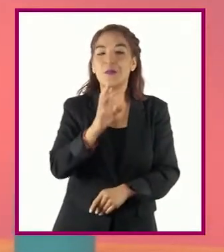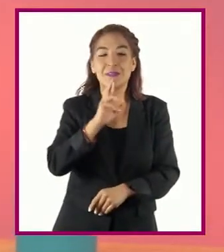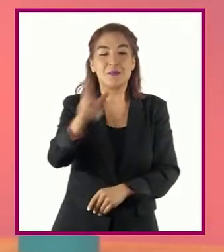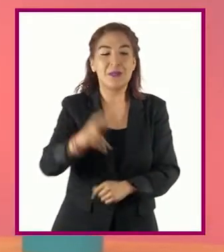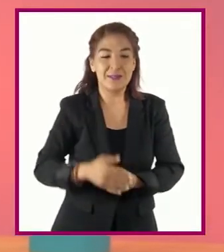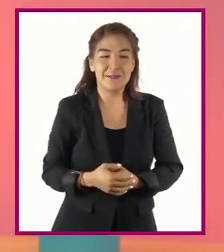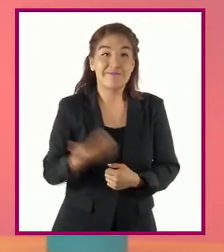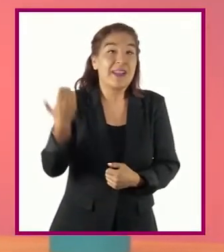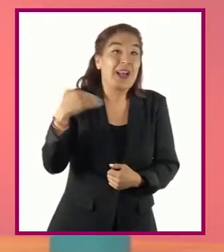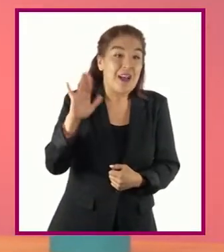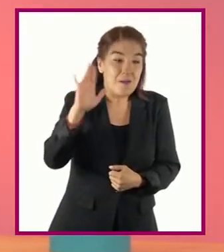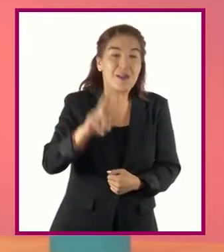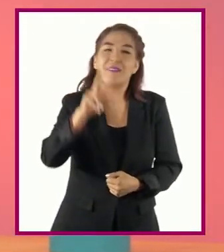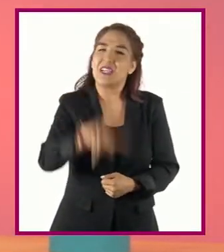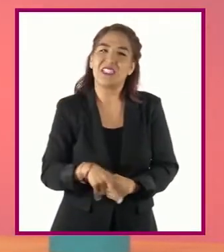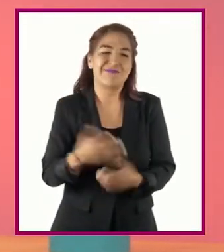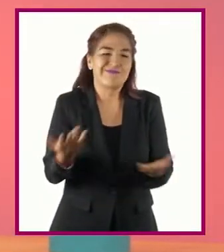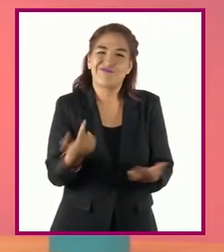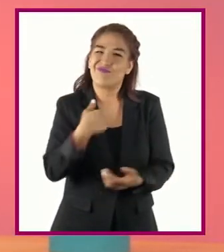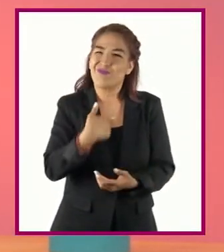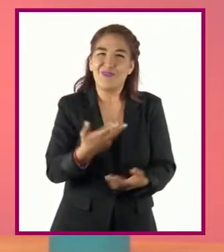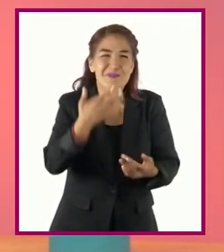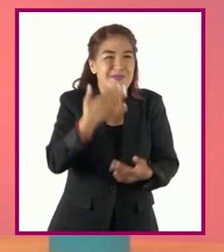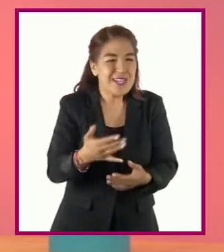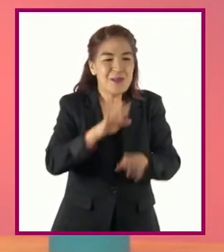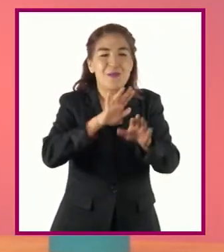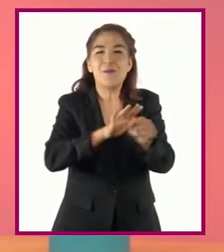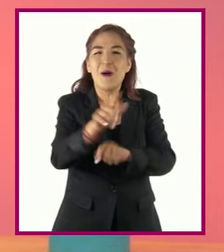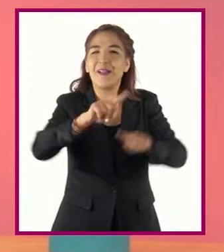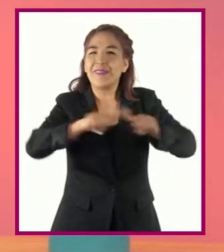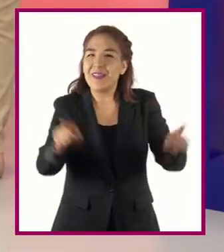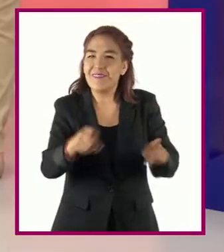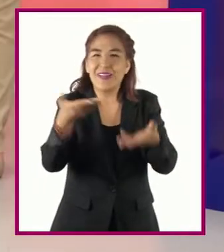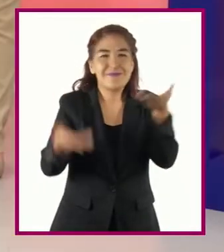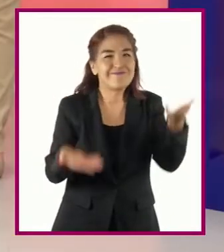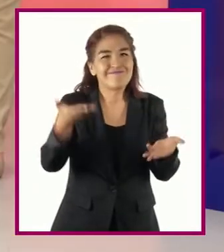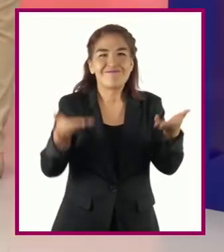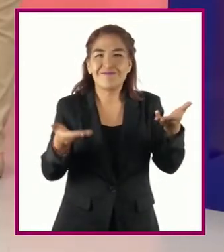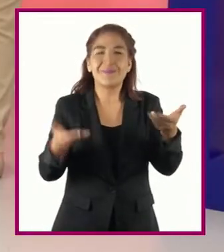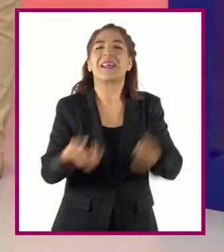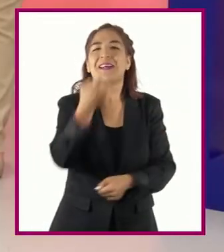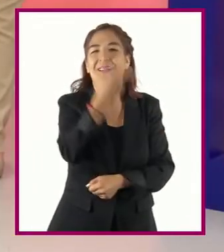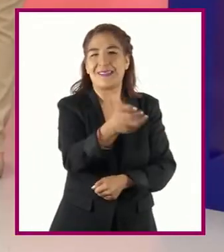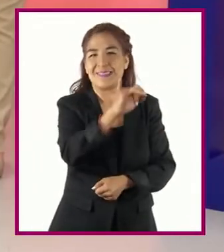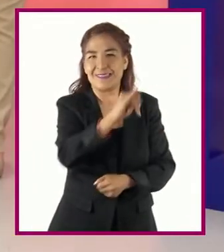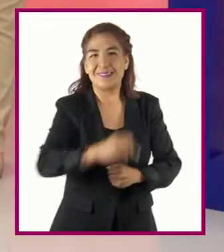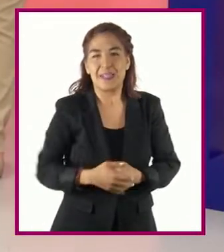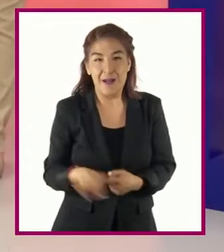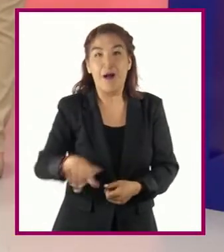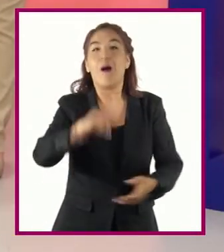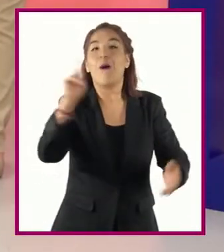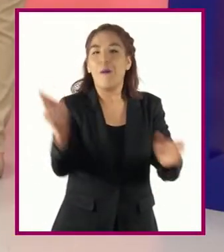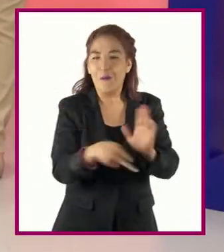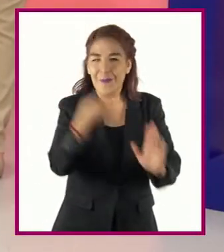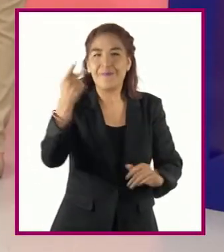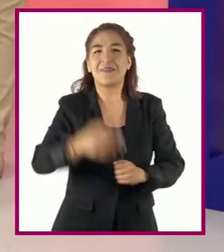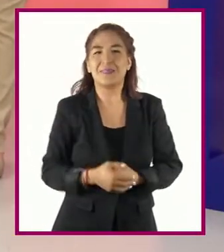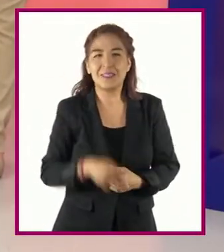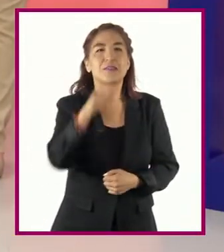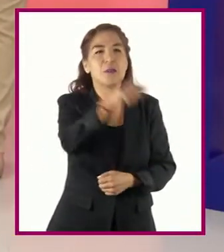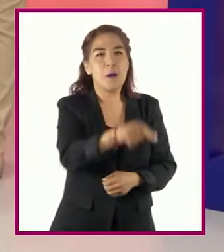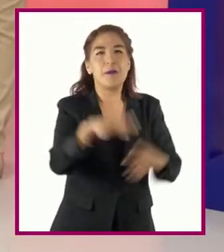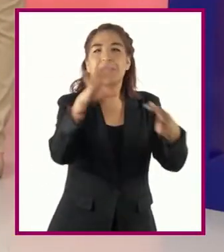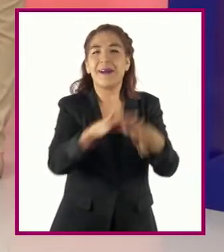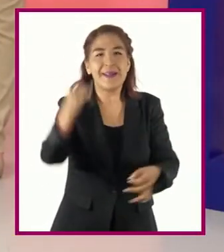aunque la verdad no tengo muy clara la diferencia entre unos y otros. Así es, y nuevamente generaste